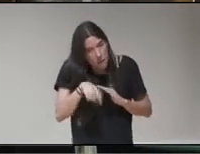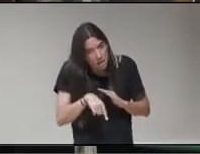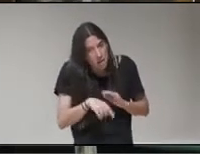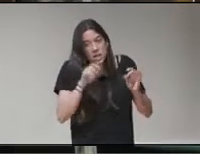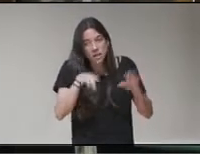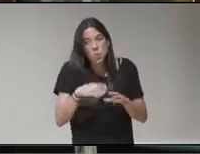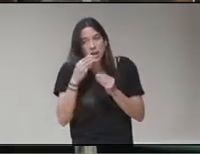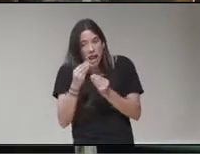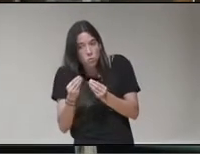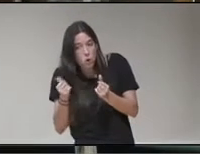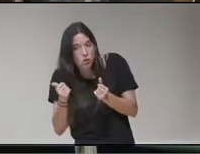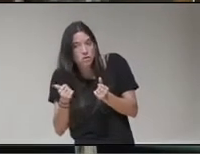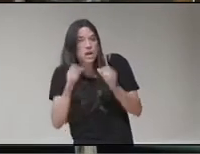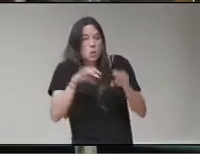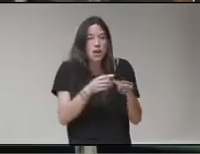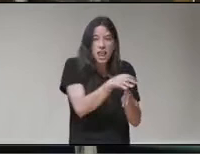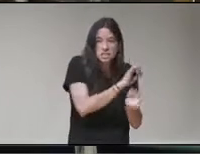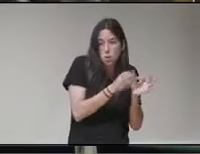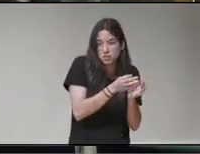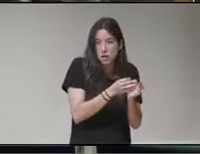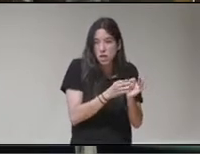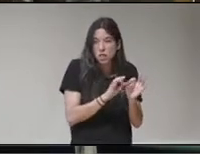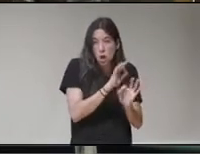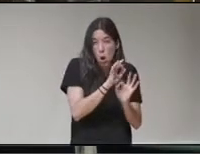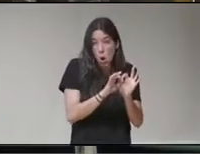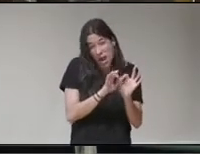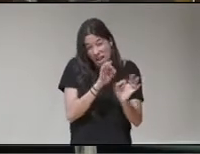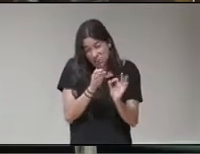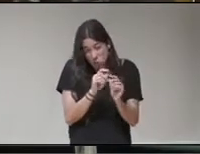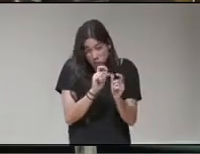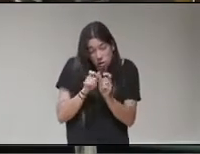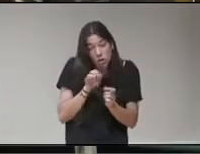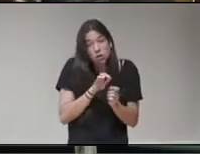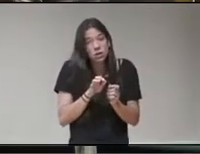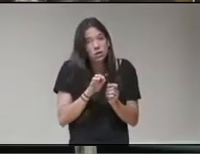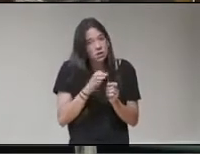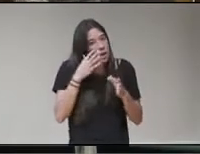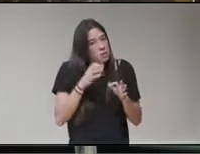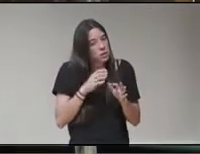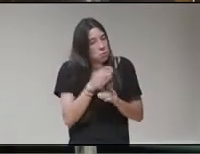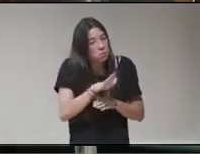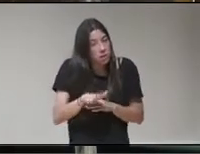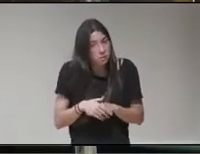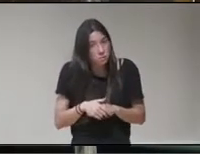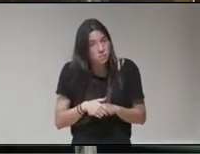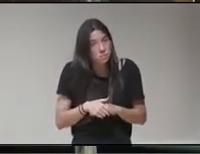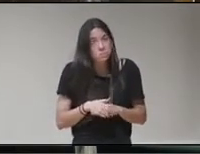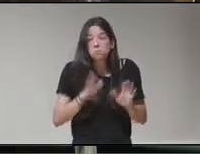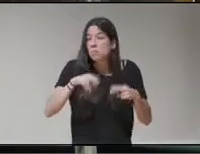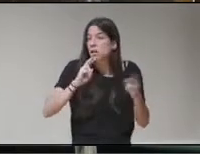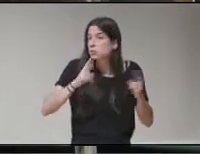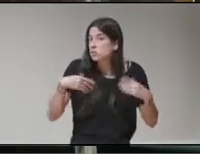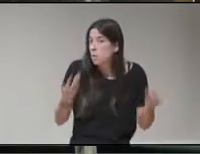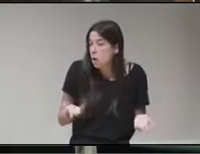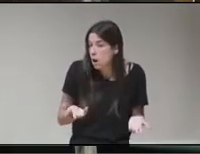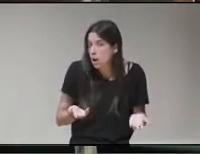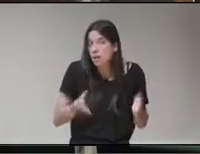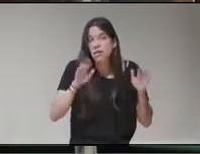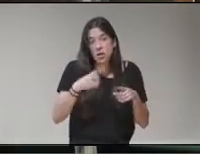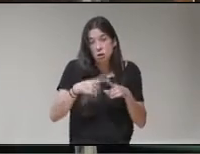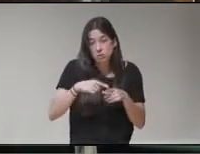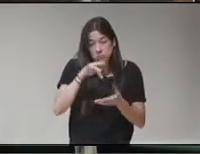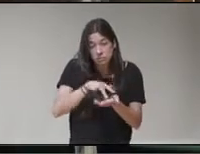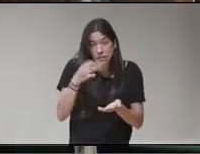través de las células de los organismos que son antagonizados por él. Y la respuesta es, bueno, lo que ocurre es que